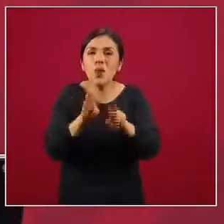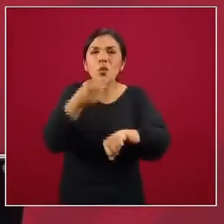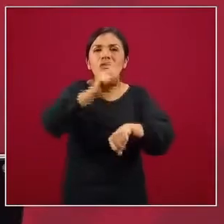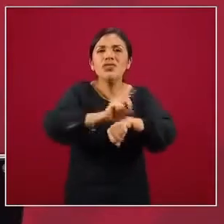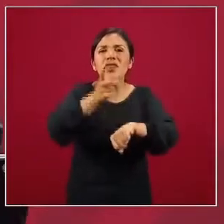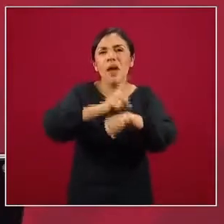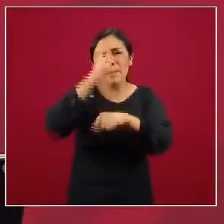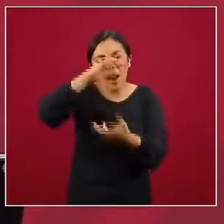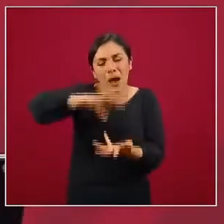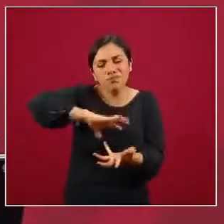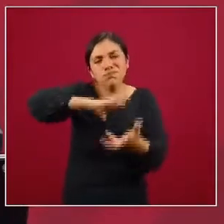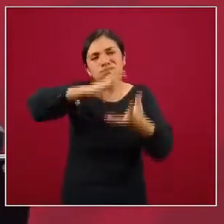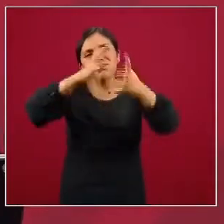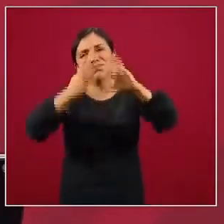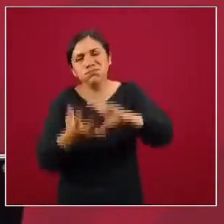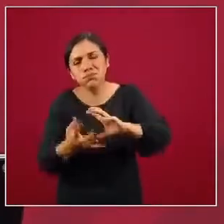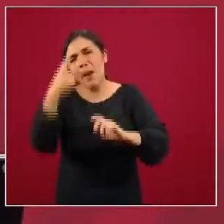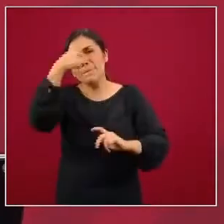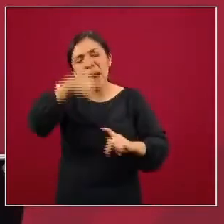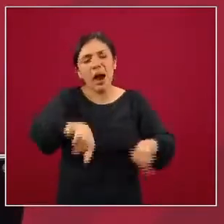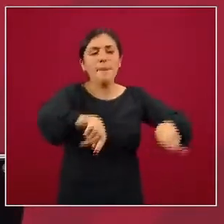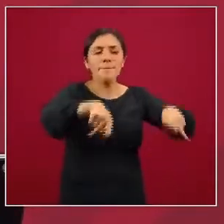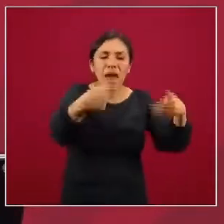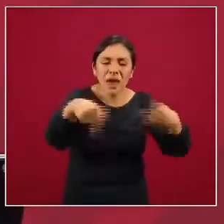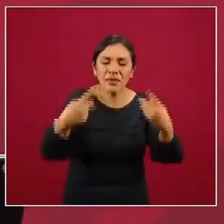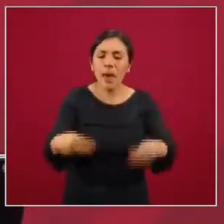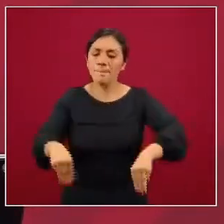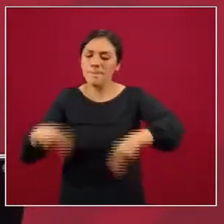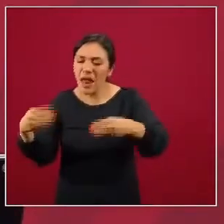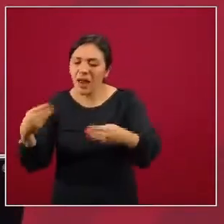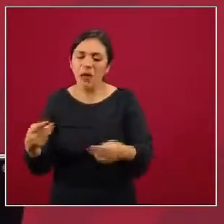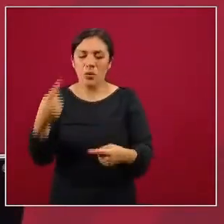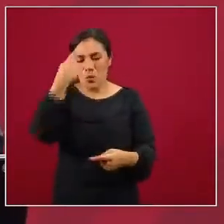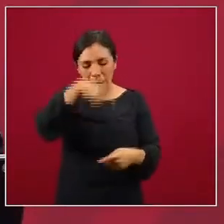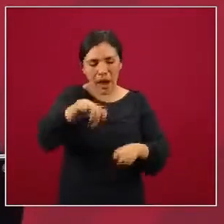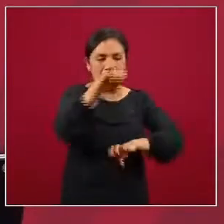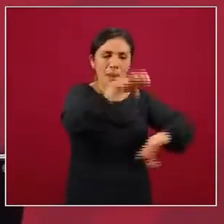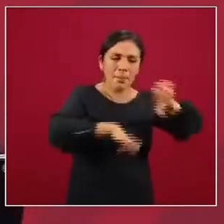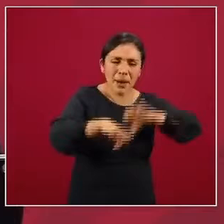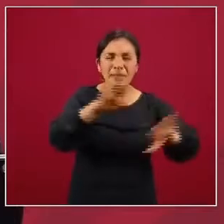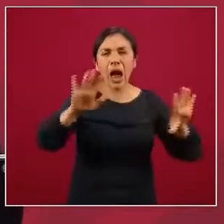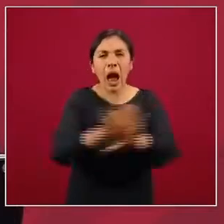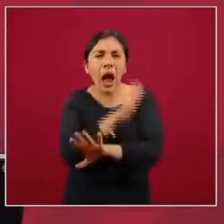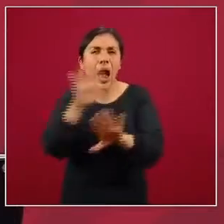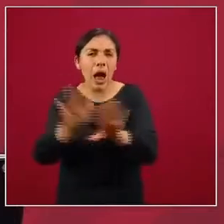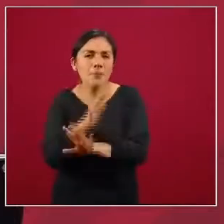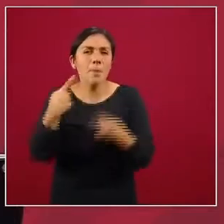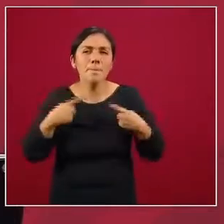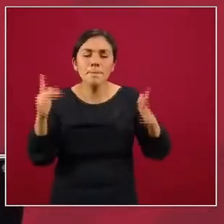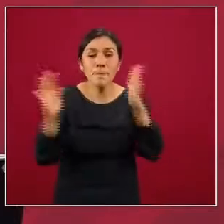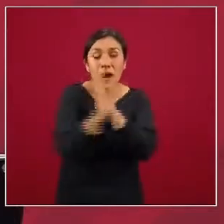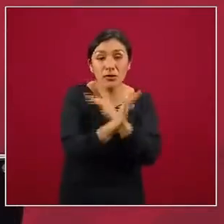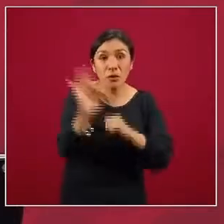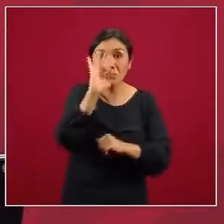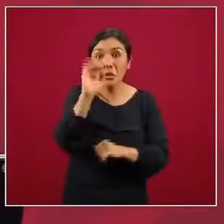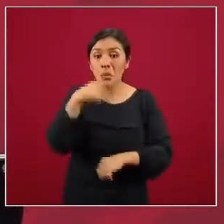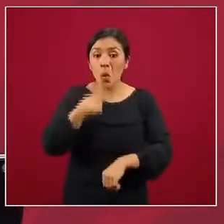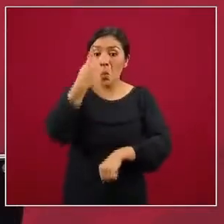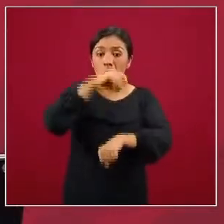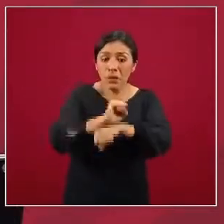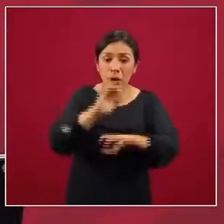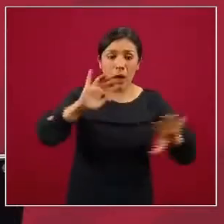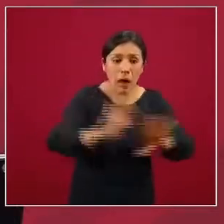de adaptación en los comercios, en la actividad pública, en las empresas, si lo cambiáramos cada